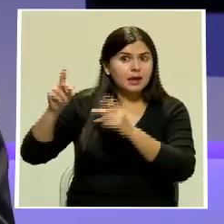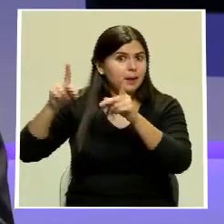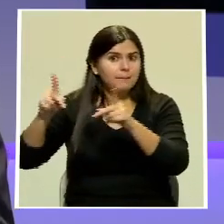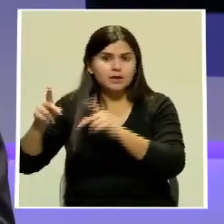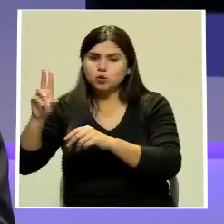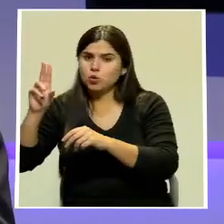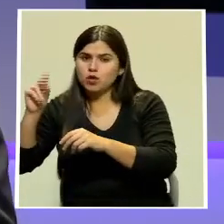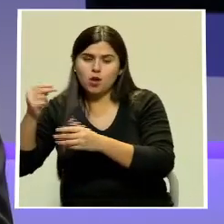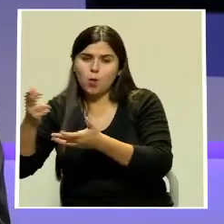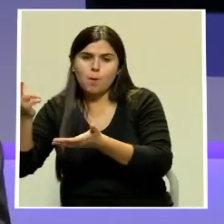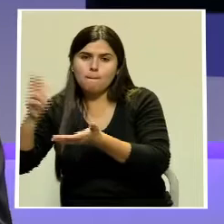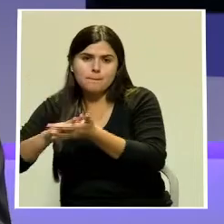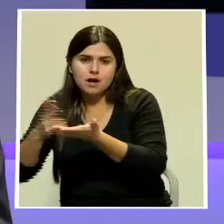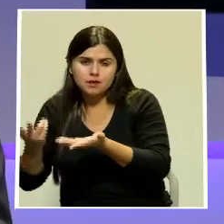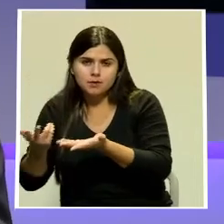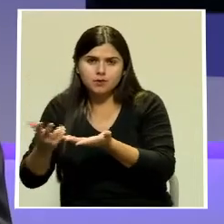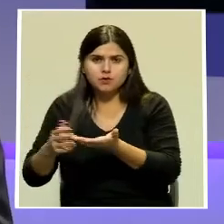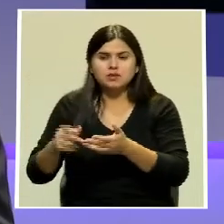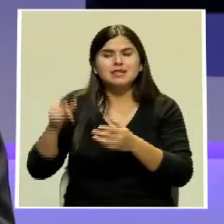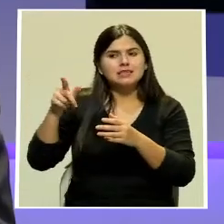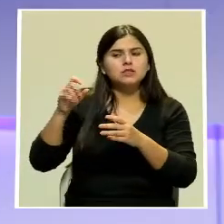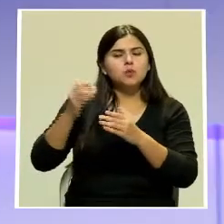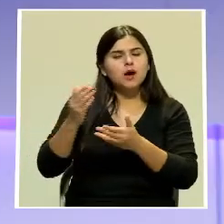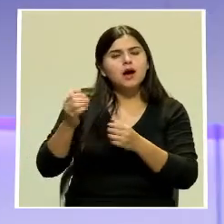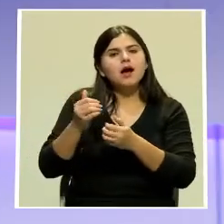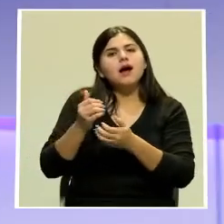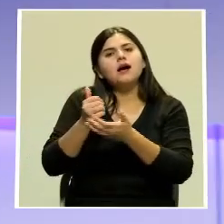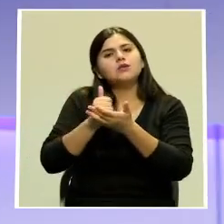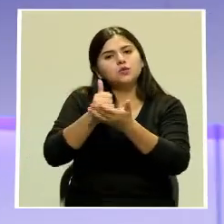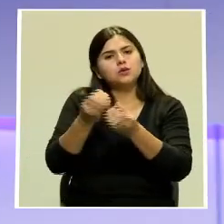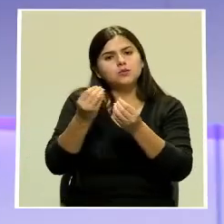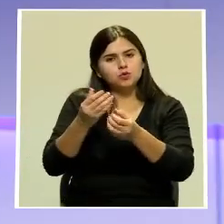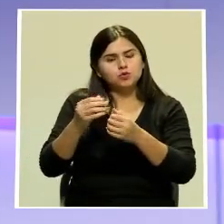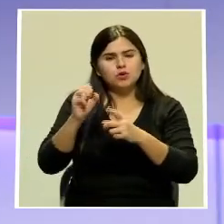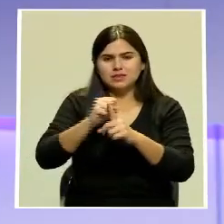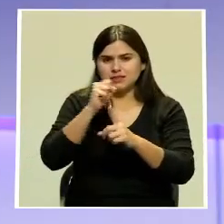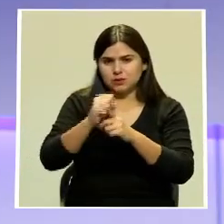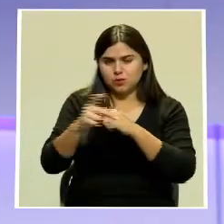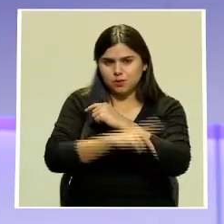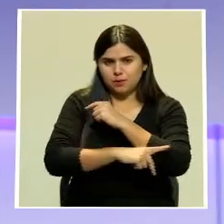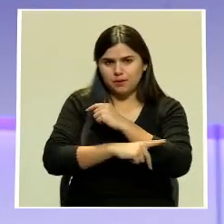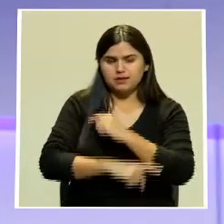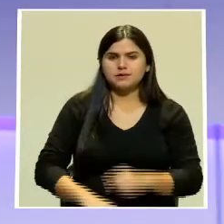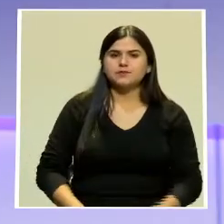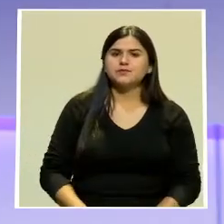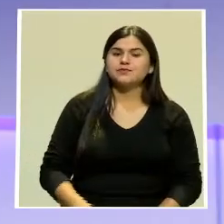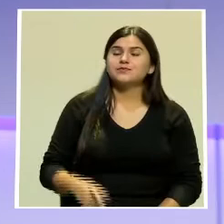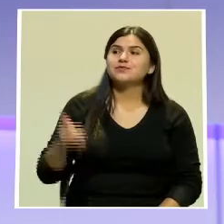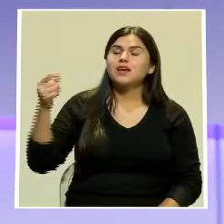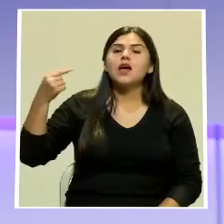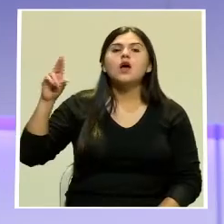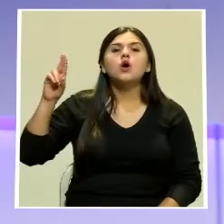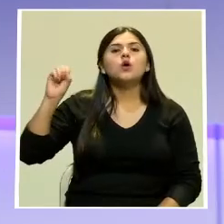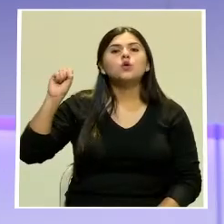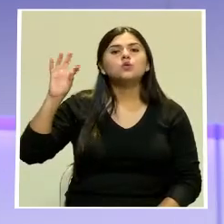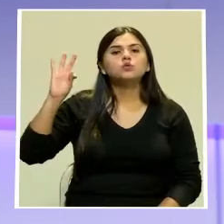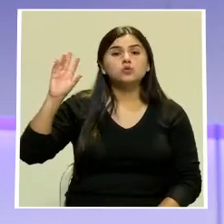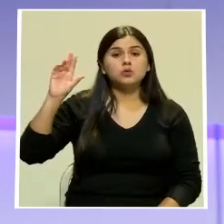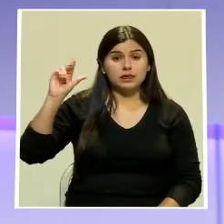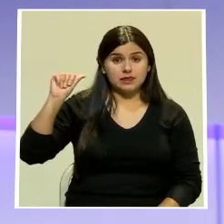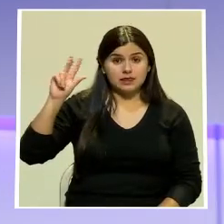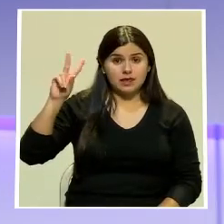ayudar mucho al país en la situación en la que se encuentra. Gustavo Viales, diputado del país por